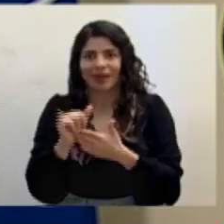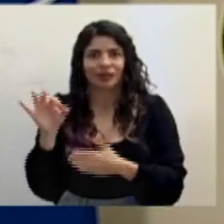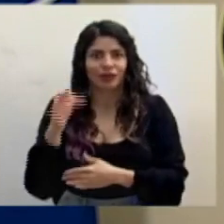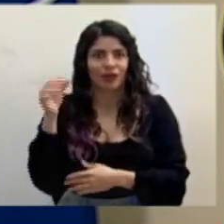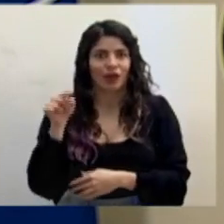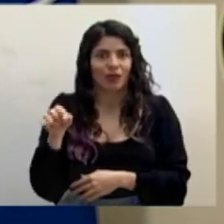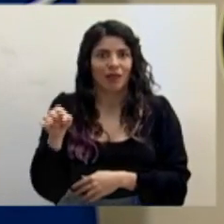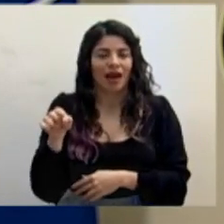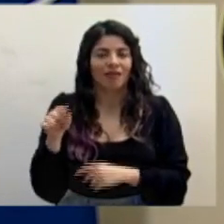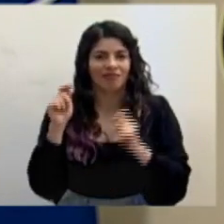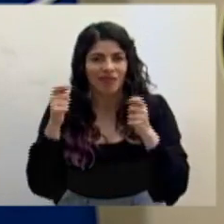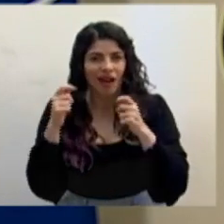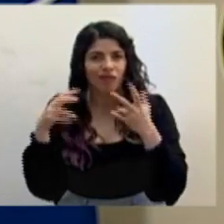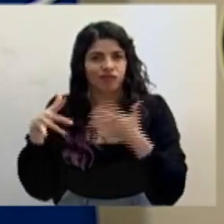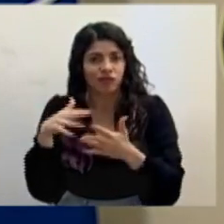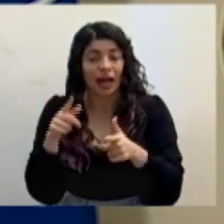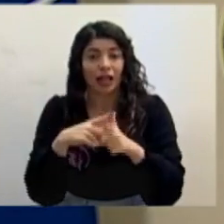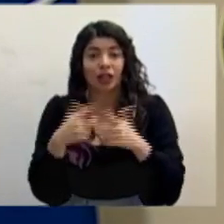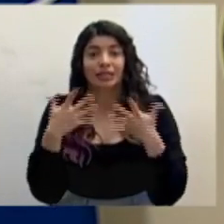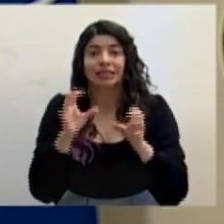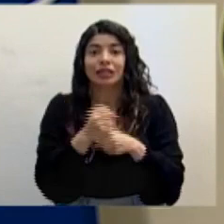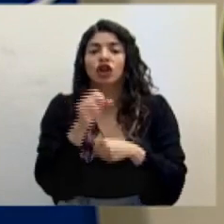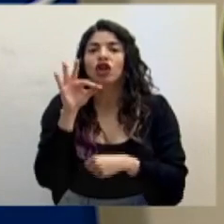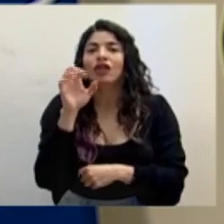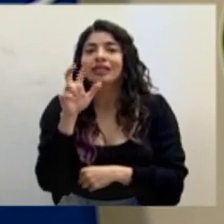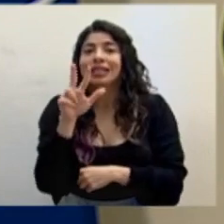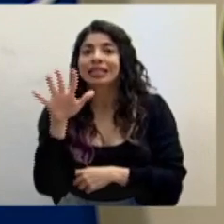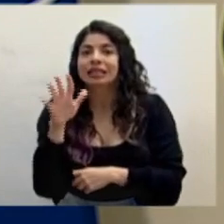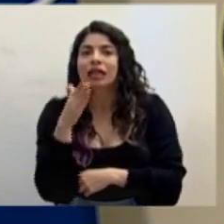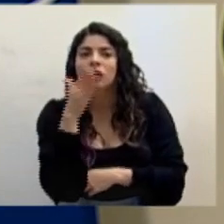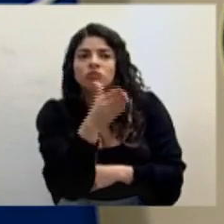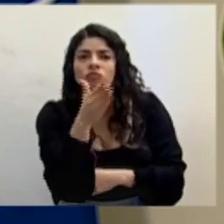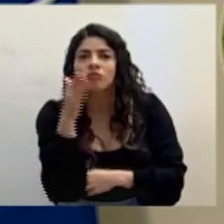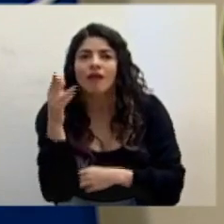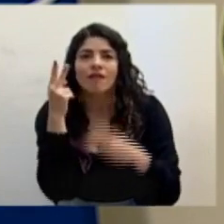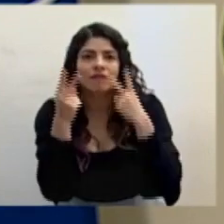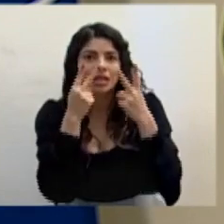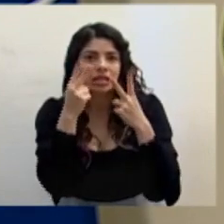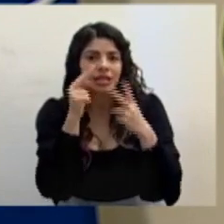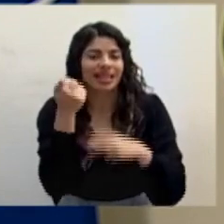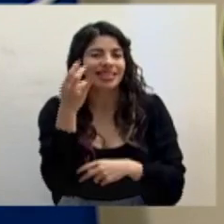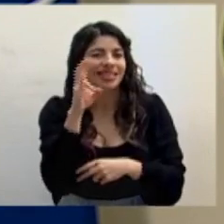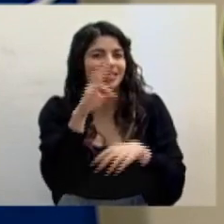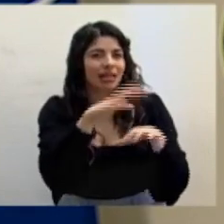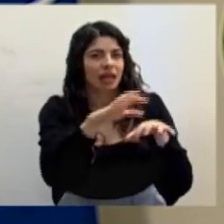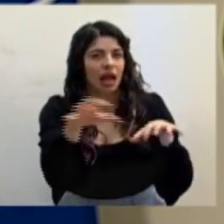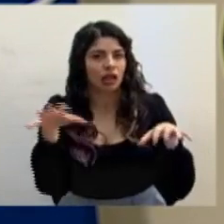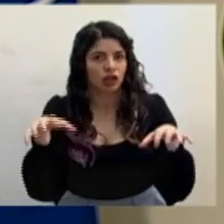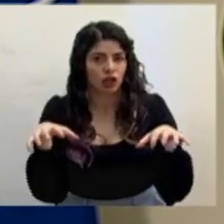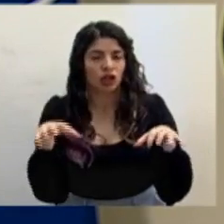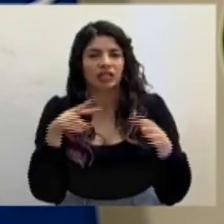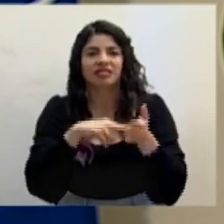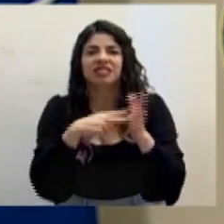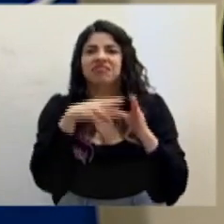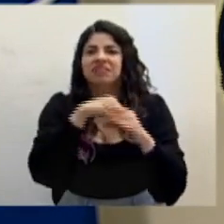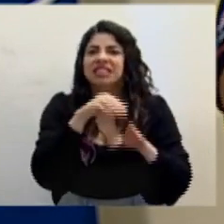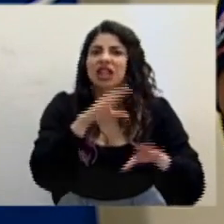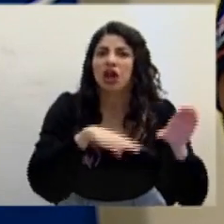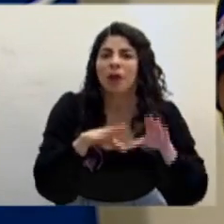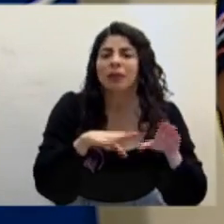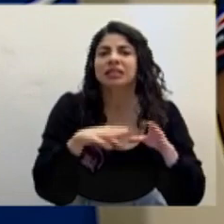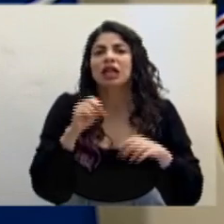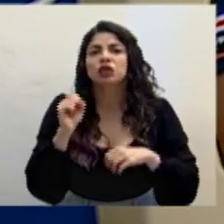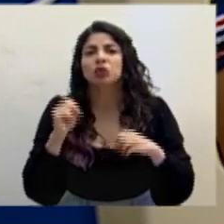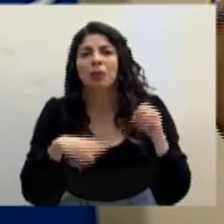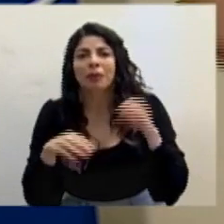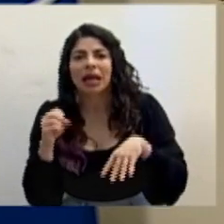este proceso realizamos 935 visitas en aproximadamente 17 cantones. Esto incluyó centros comerciales,